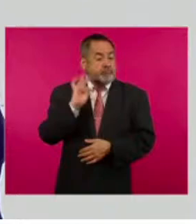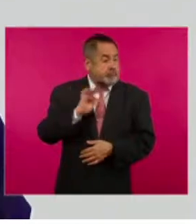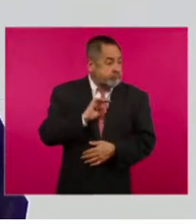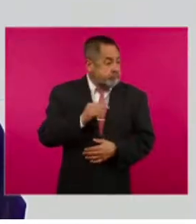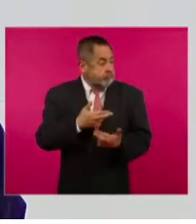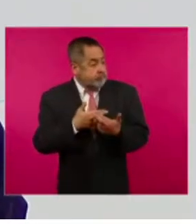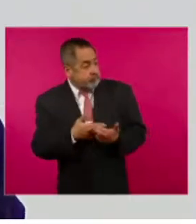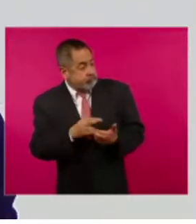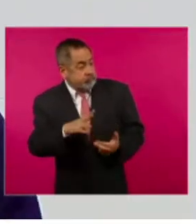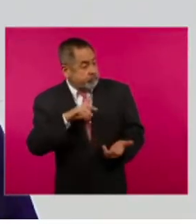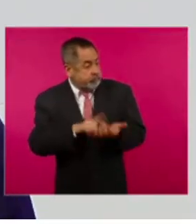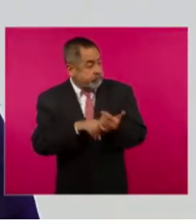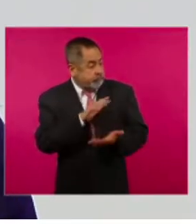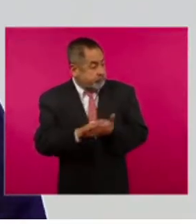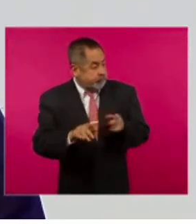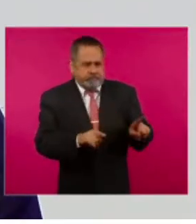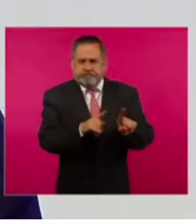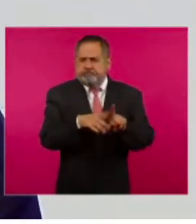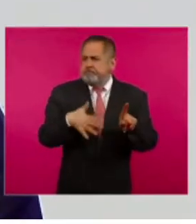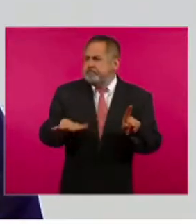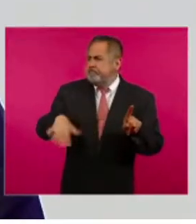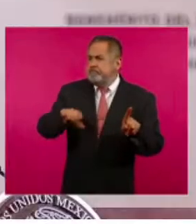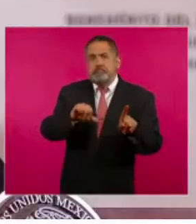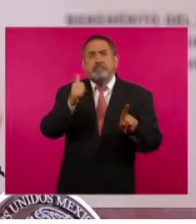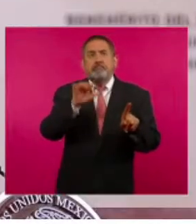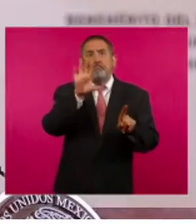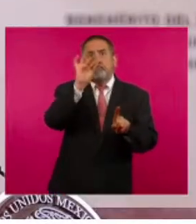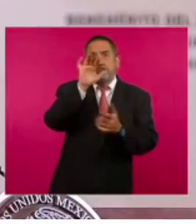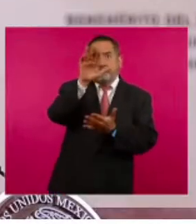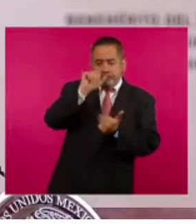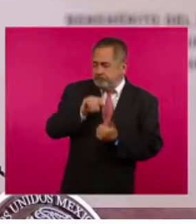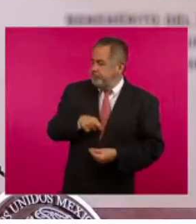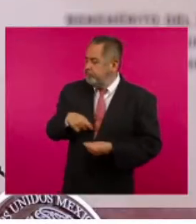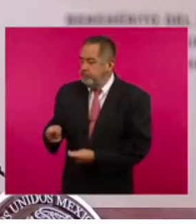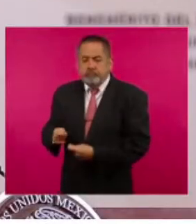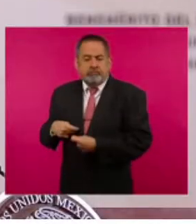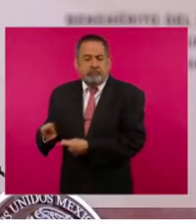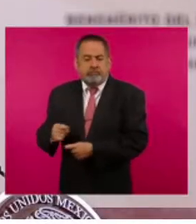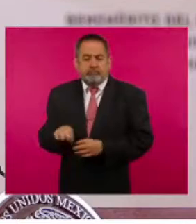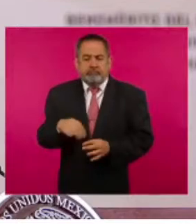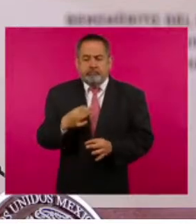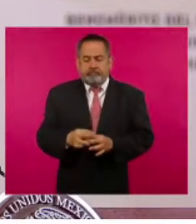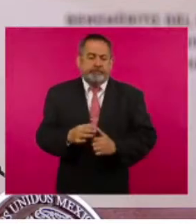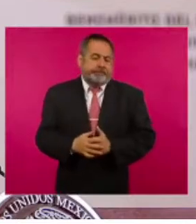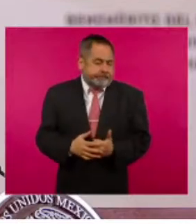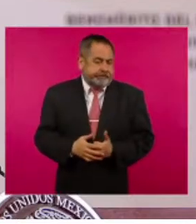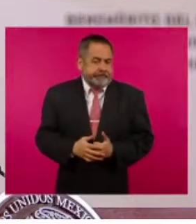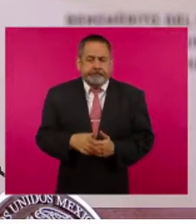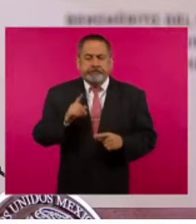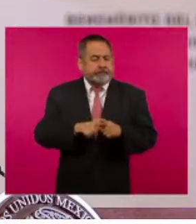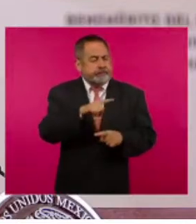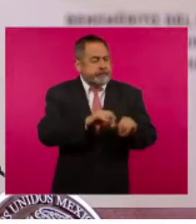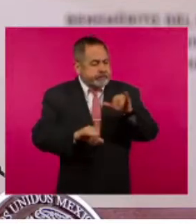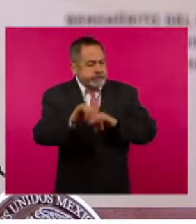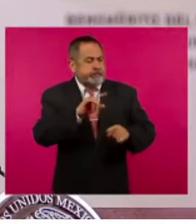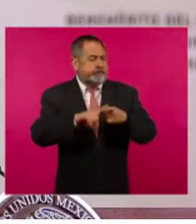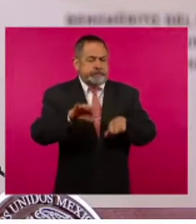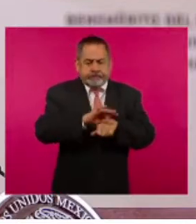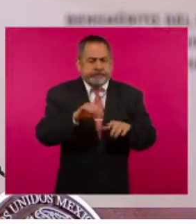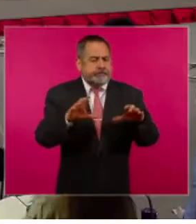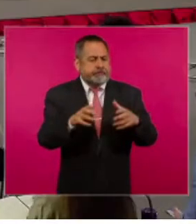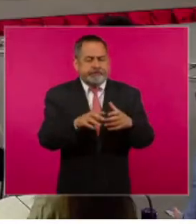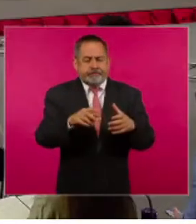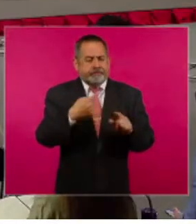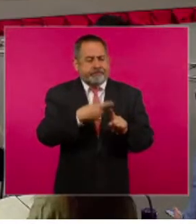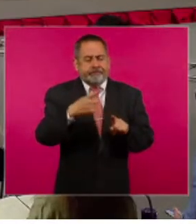tuviese el medicamento, se busca por otro lado para adquirirlo. En la adquisición de insumos para la salud y medicamentos participan Laboratorios Biológicos y Reactivos de